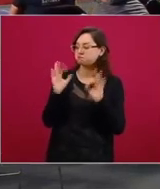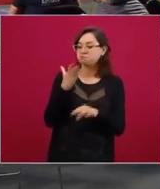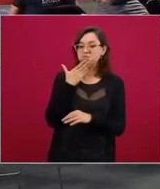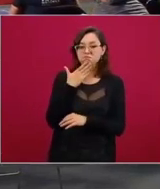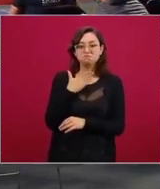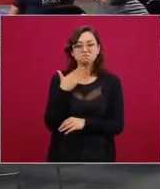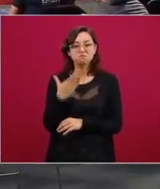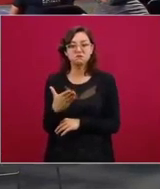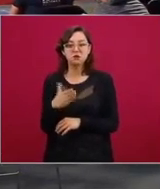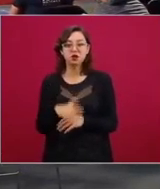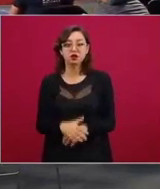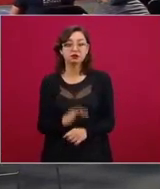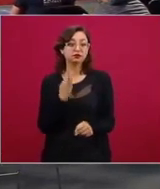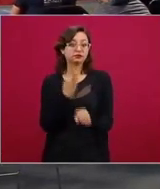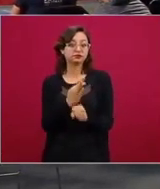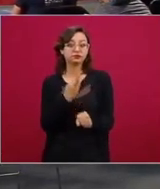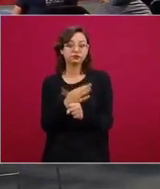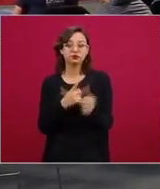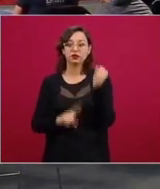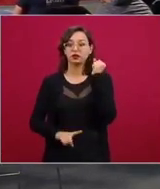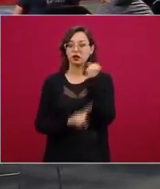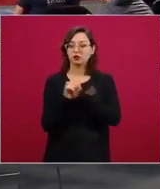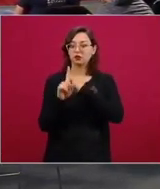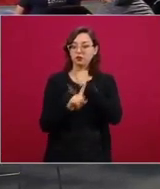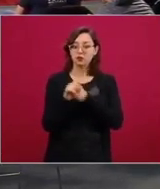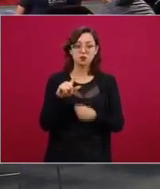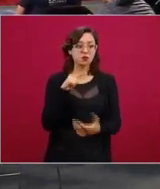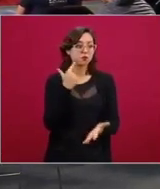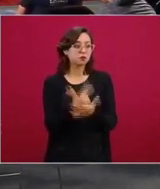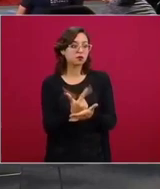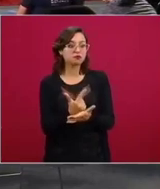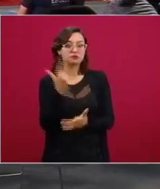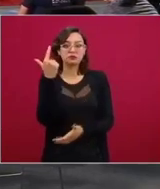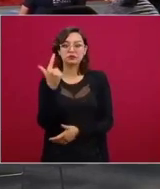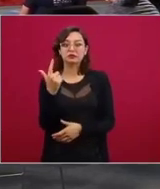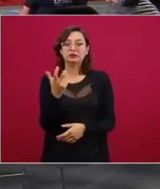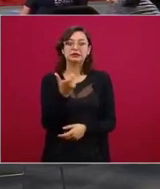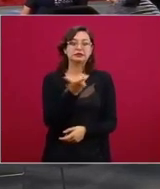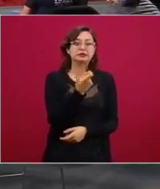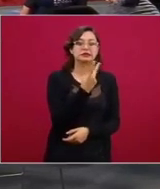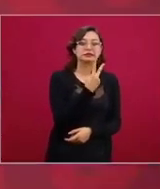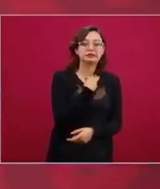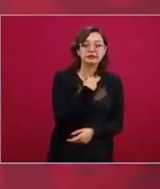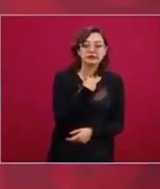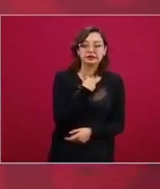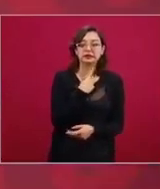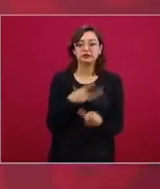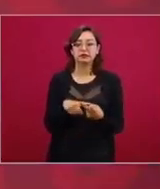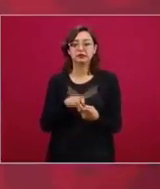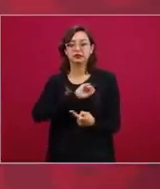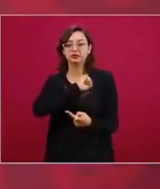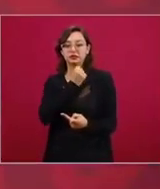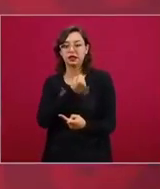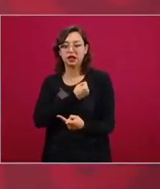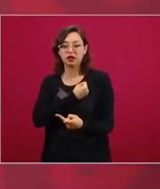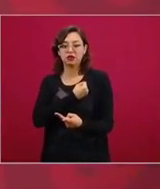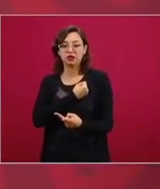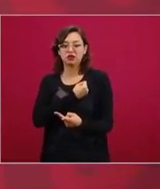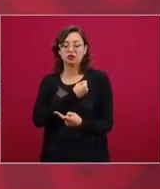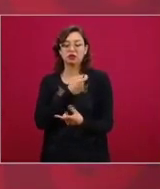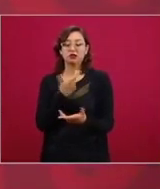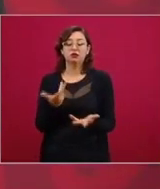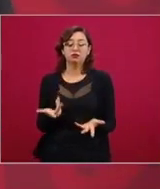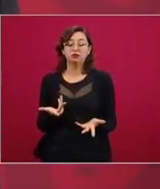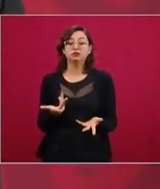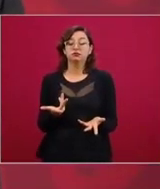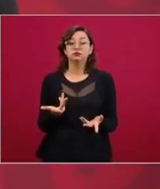Sí, yo ya me desvelé, ya ni me digan. Yo me desvelé. Económica, sanitaria. Pues aquí, mira, palomitas.